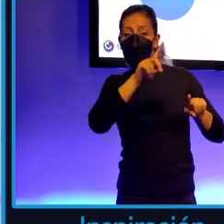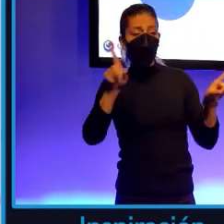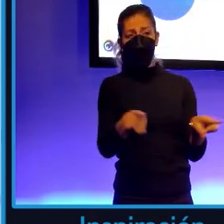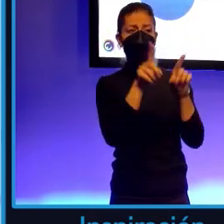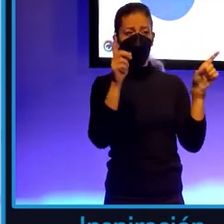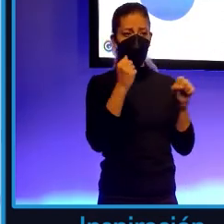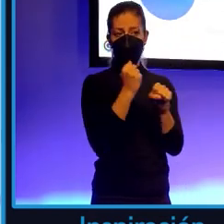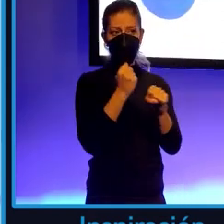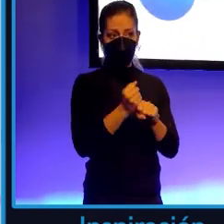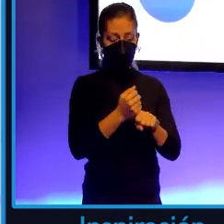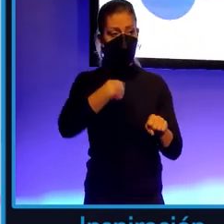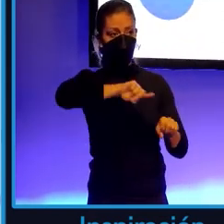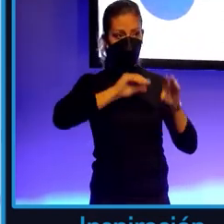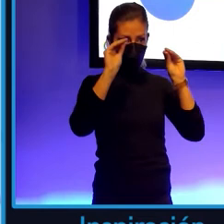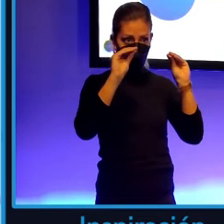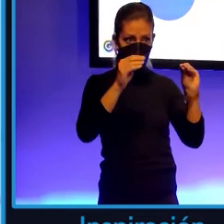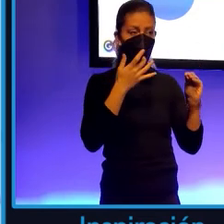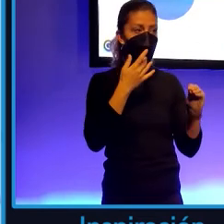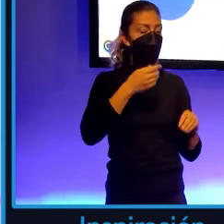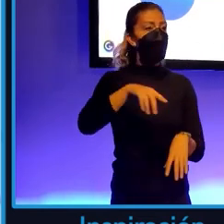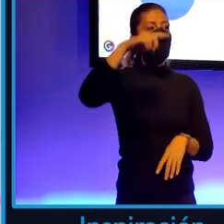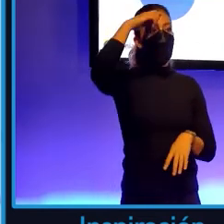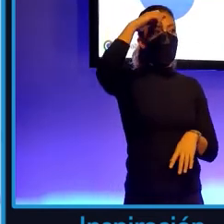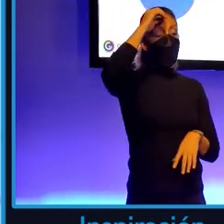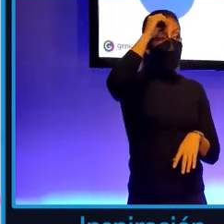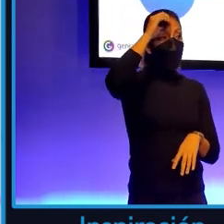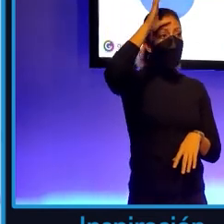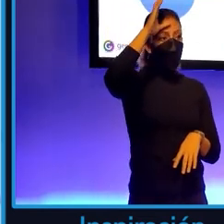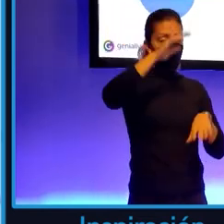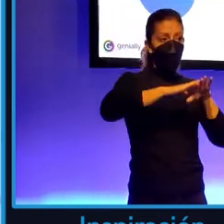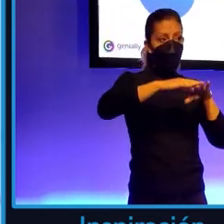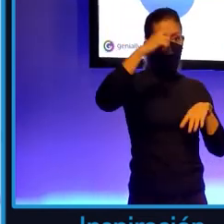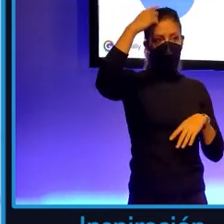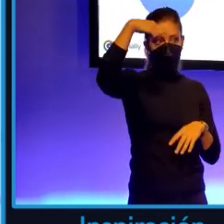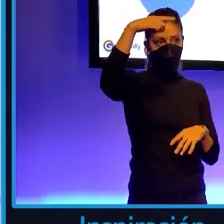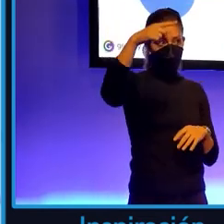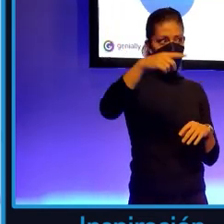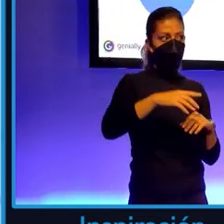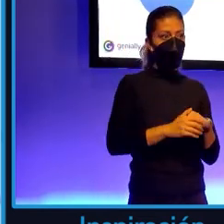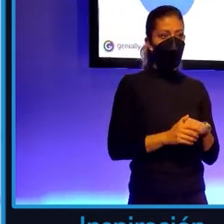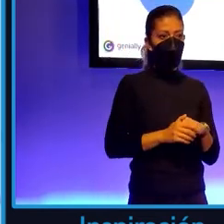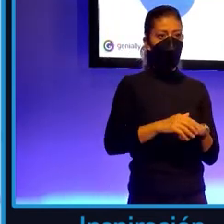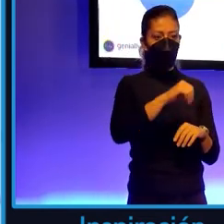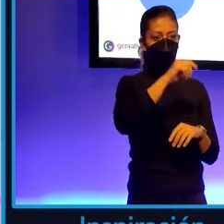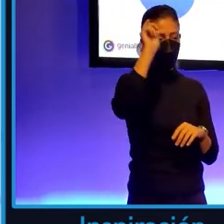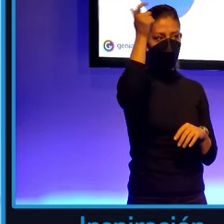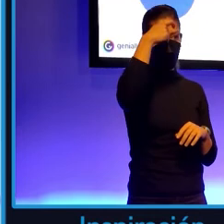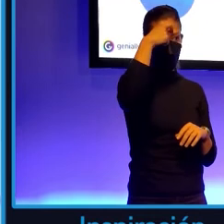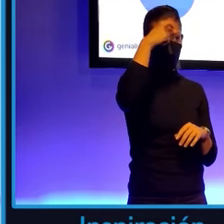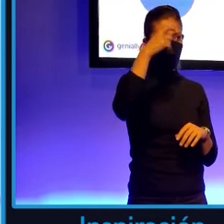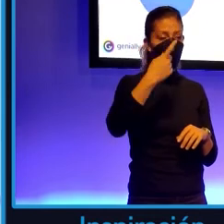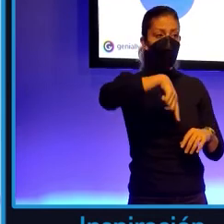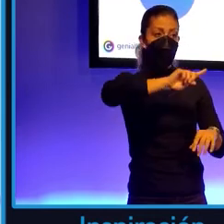para que intentamos fomentar por un lado conocimiento conceptual si no tenemos un conocimiento base absolutamente de nada no vamos a hacer